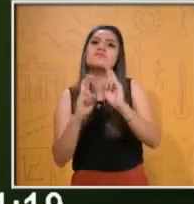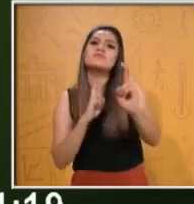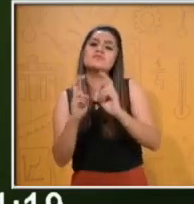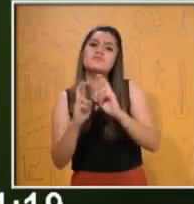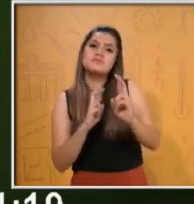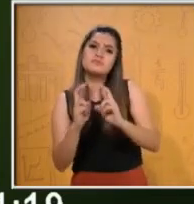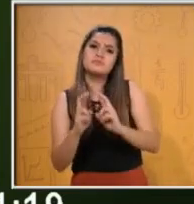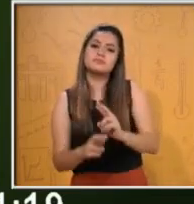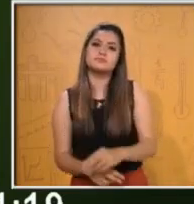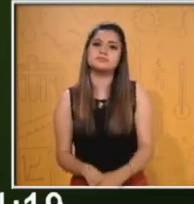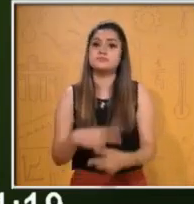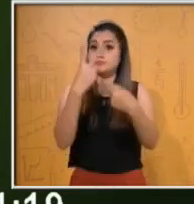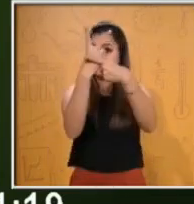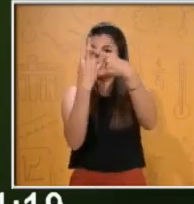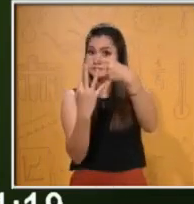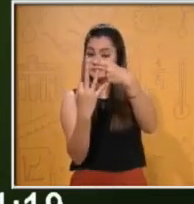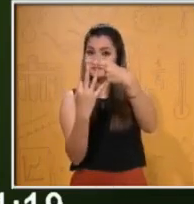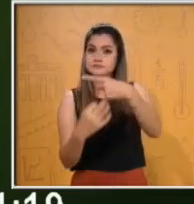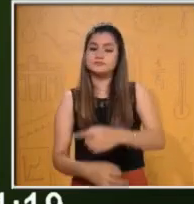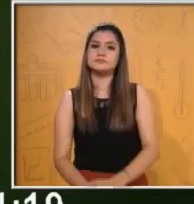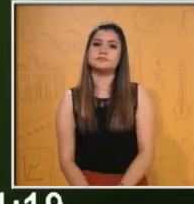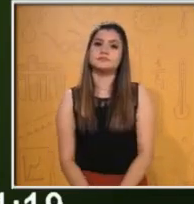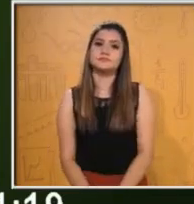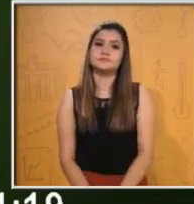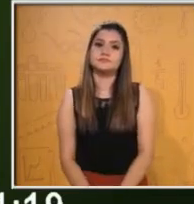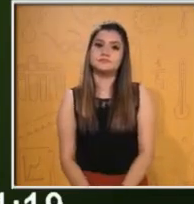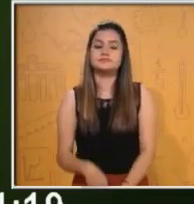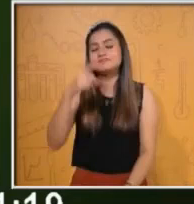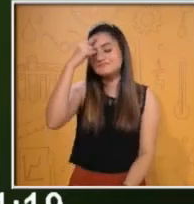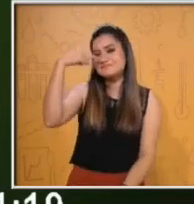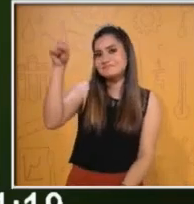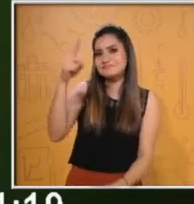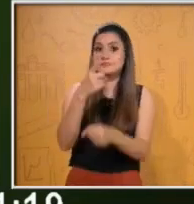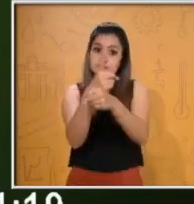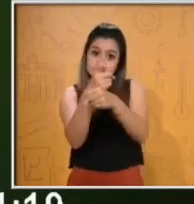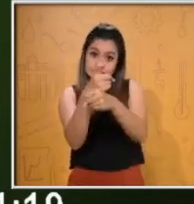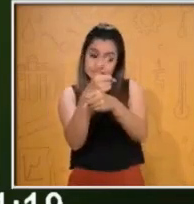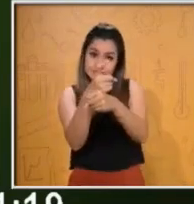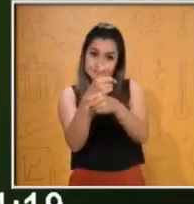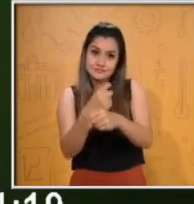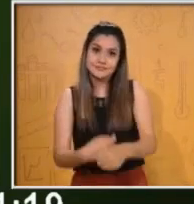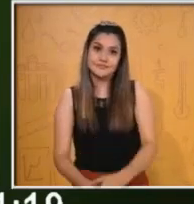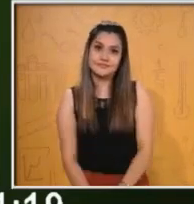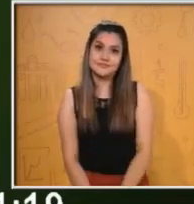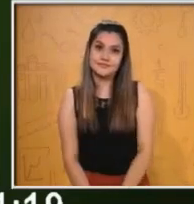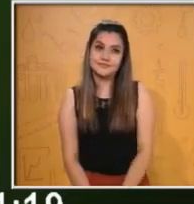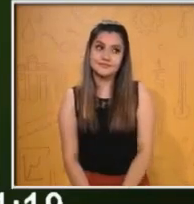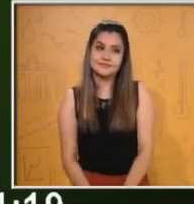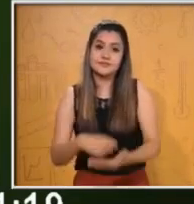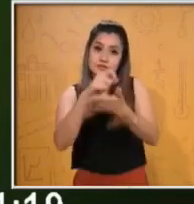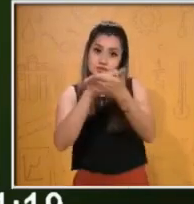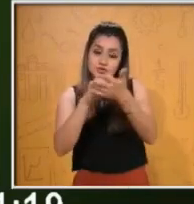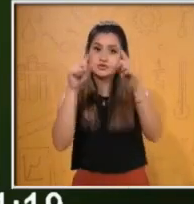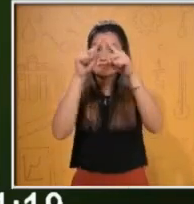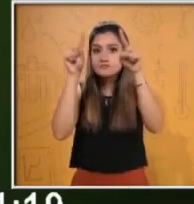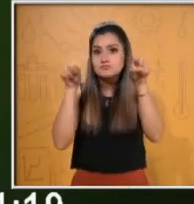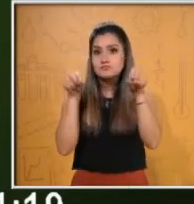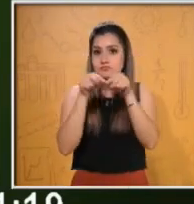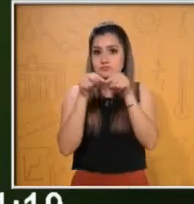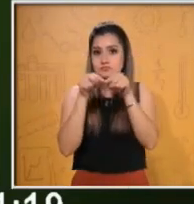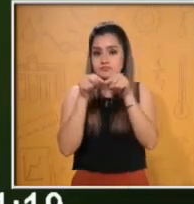el doble de 2/3, profe Ricky? Bueno, pues muy sencillo. Primero, vamos a anotar las tarjetitas y ahorita lo vamos a